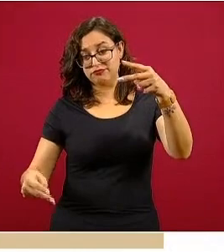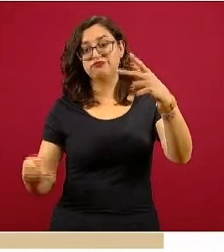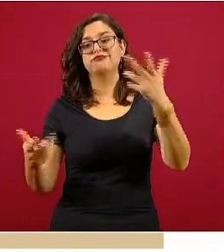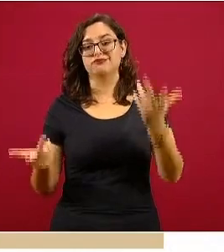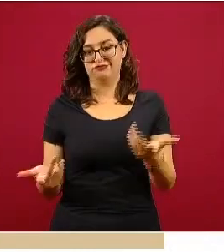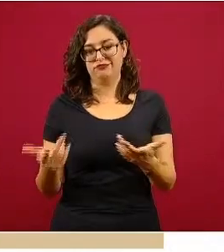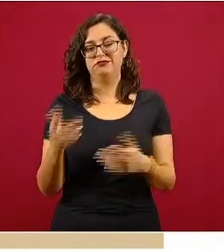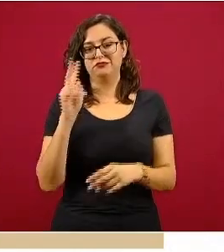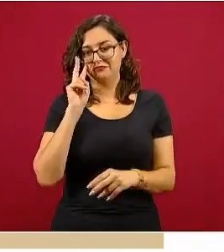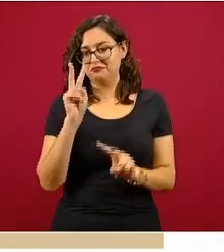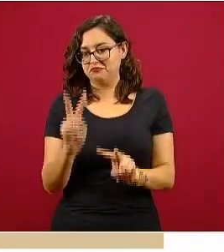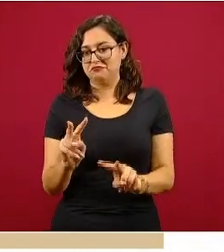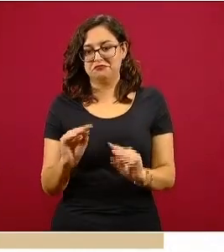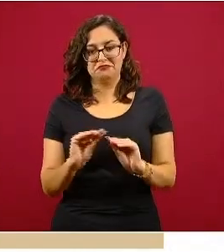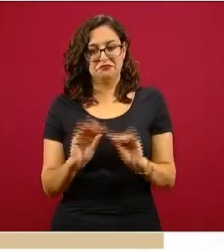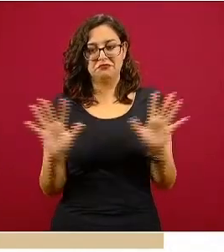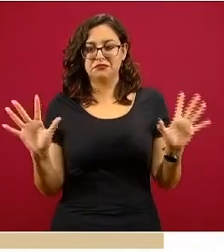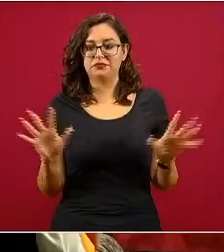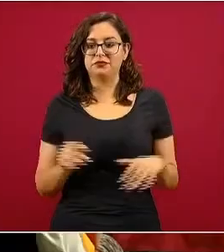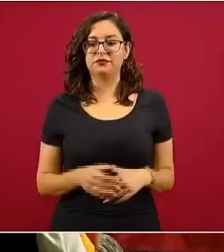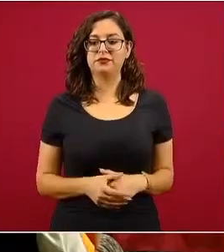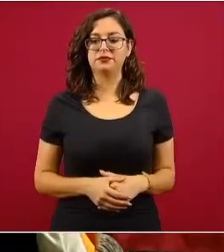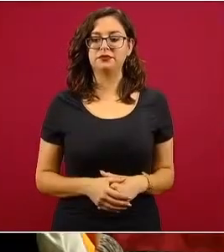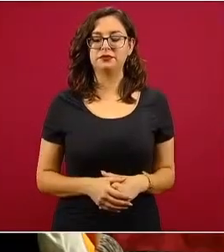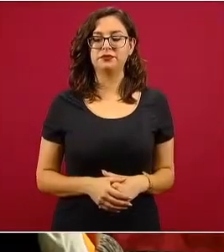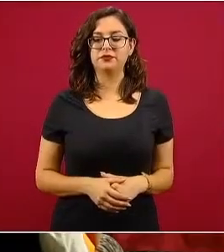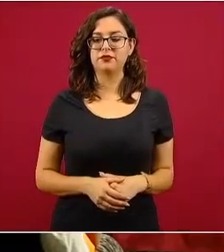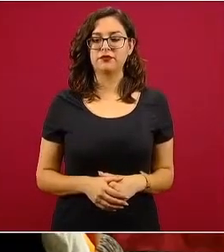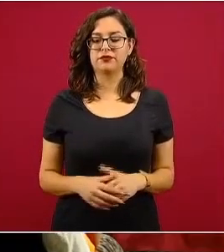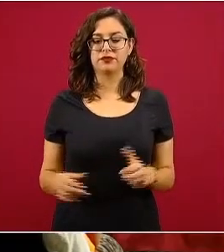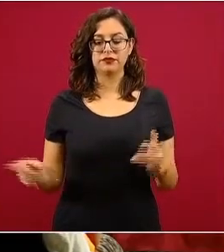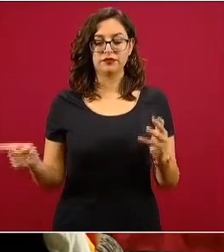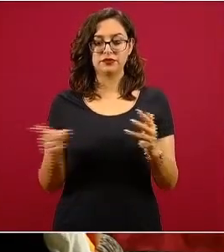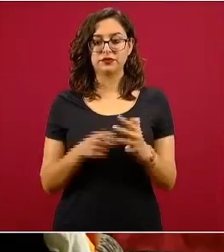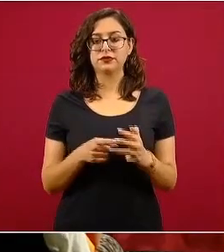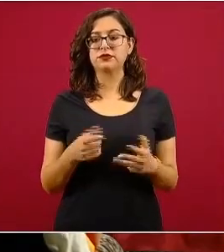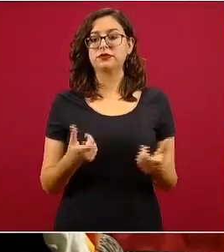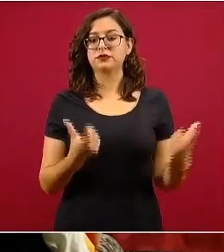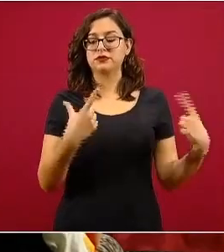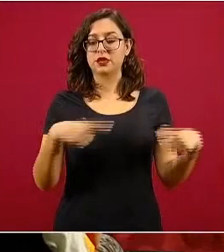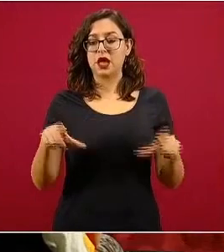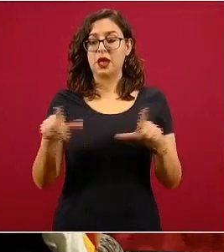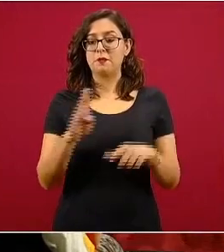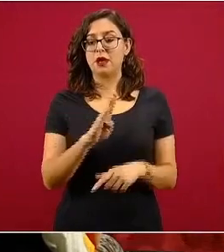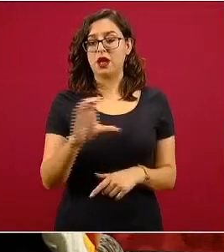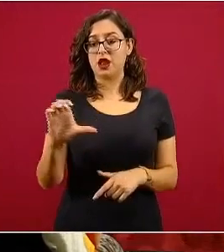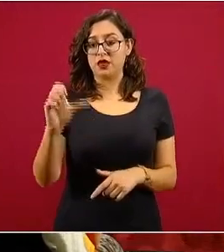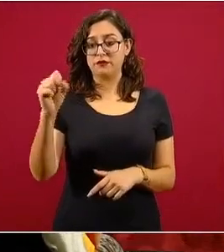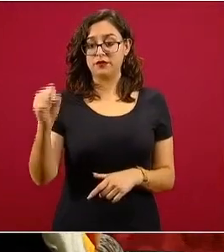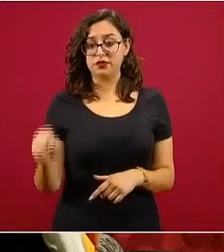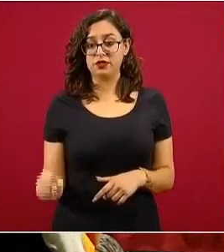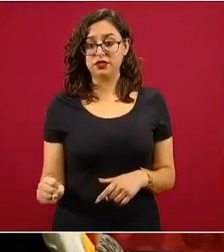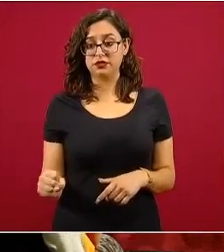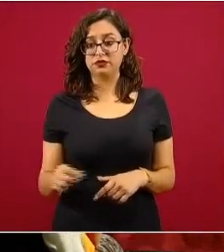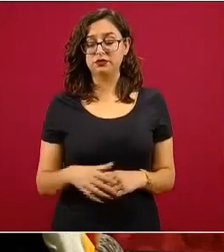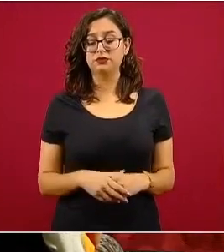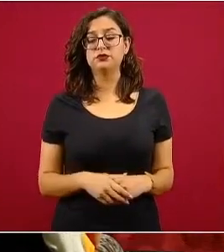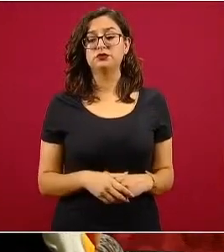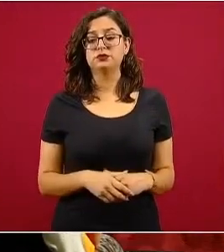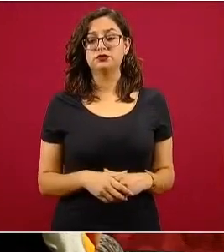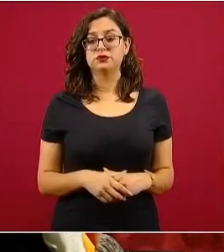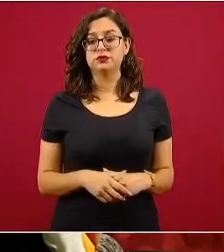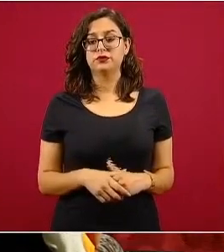su hospitalización. Veamos la siguiente. Baja California Sur era uno de los estados que